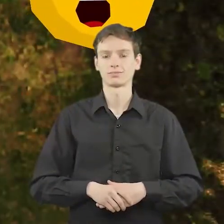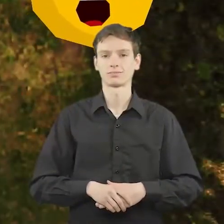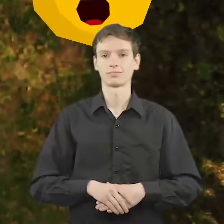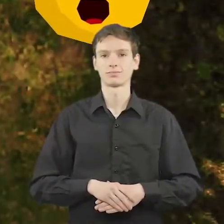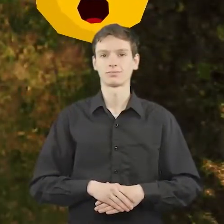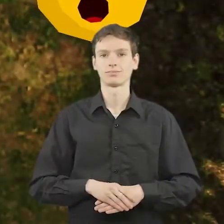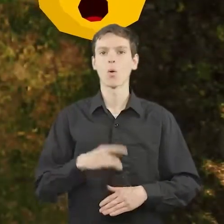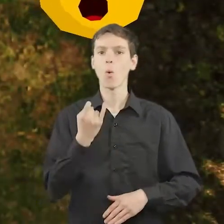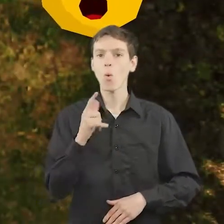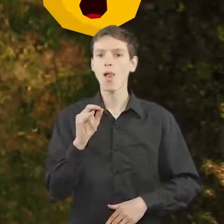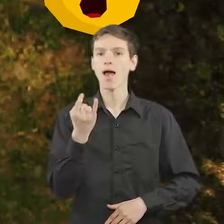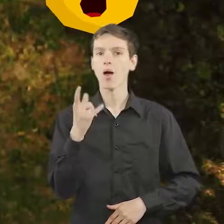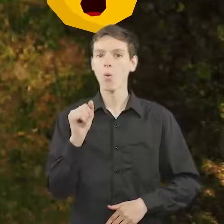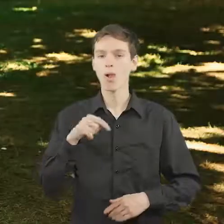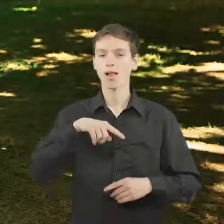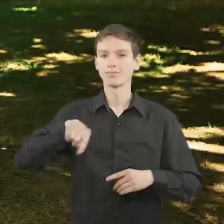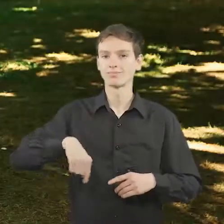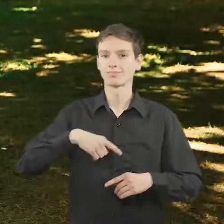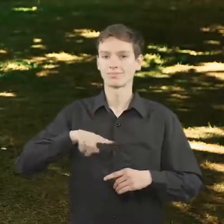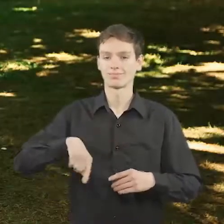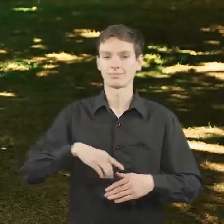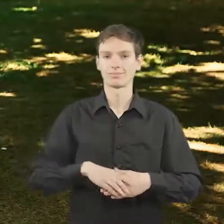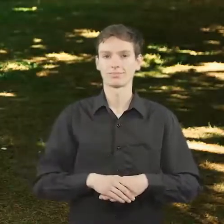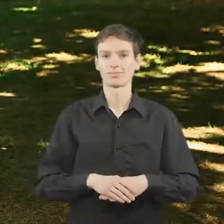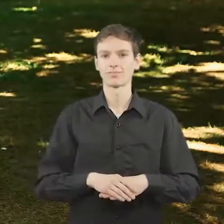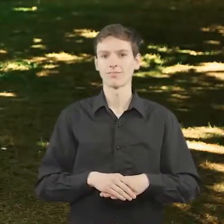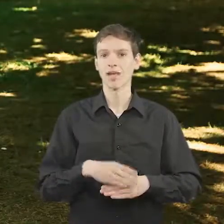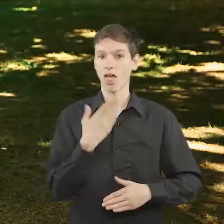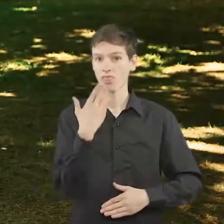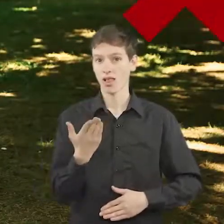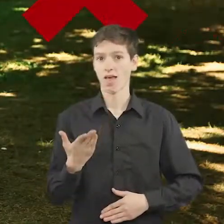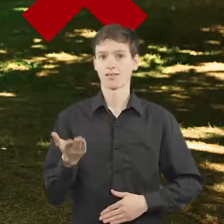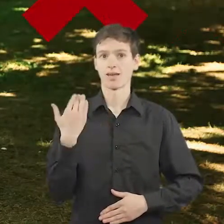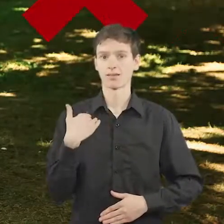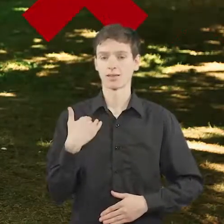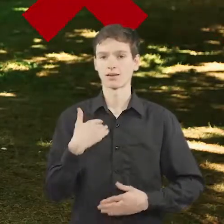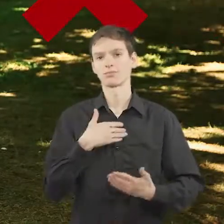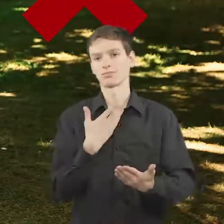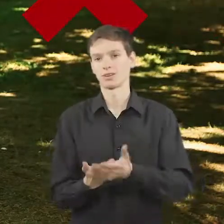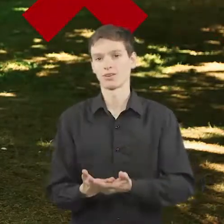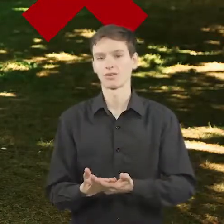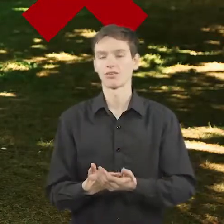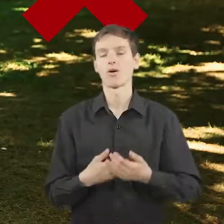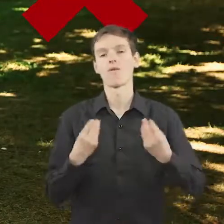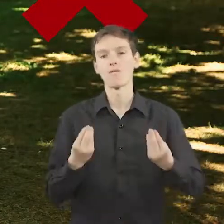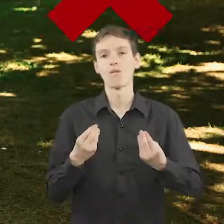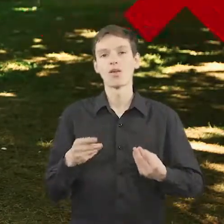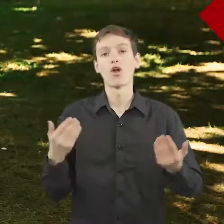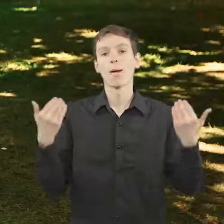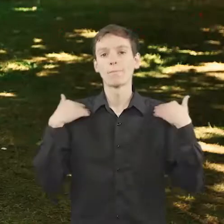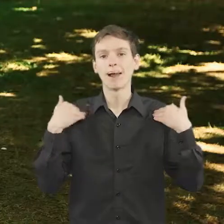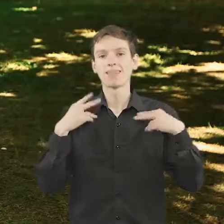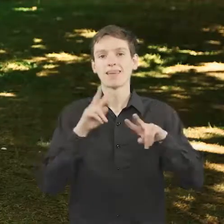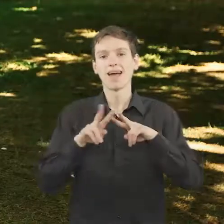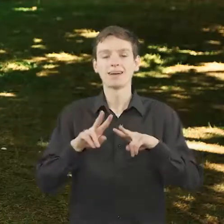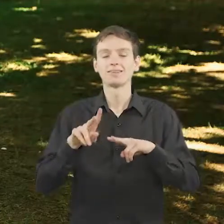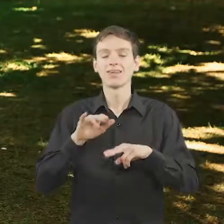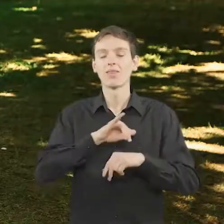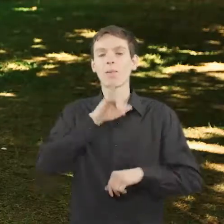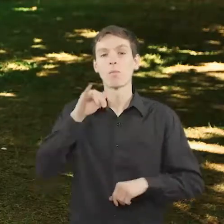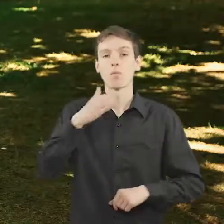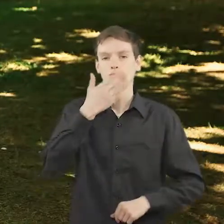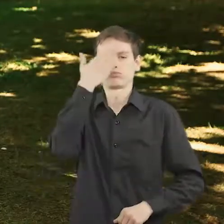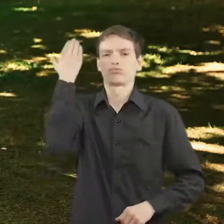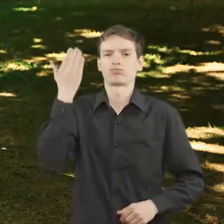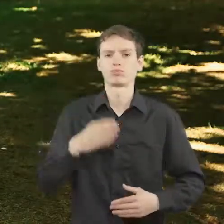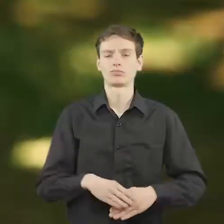hula, hula, hula, hula. Delante, atrás, un lado, al otro. Delante, atrás, un lado, al otro. Sara, la práctica hace el maestro.